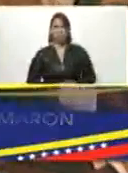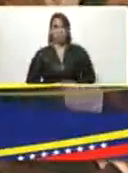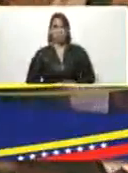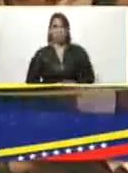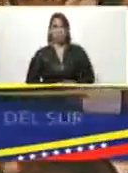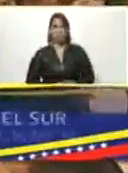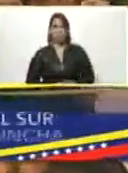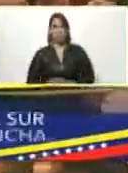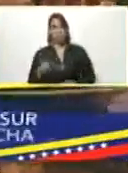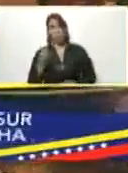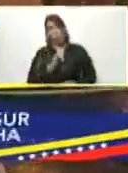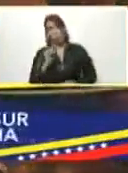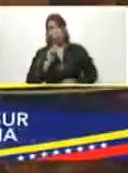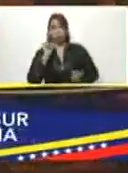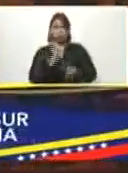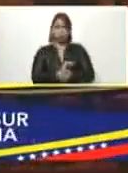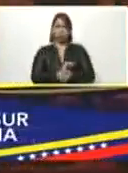de esclavos.